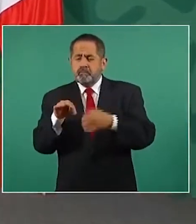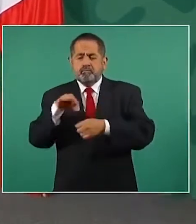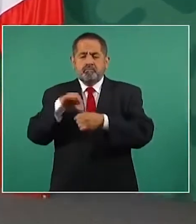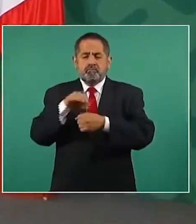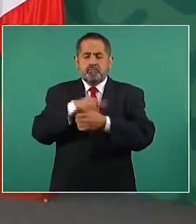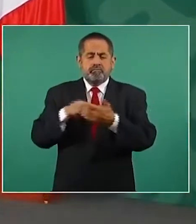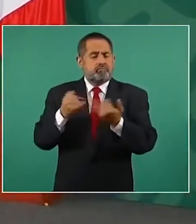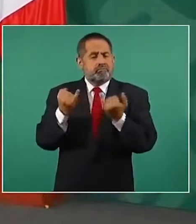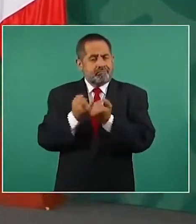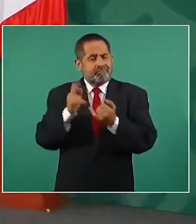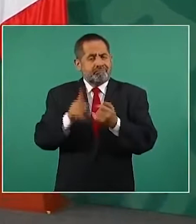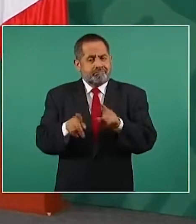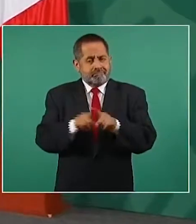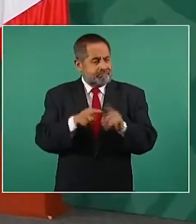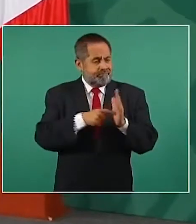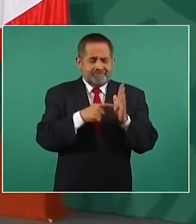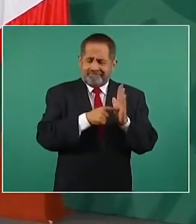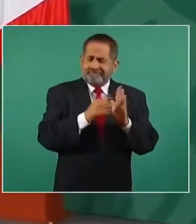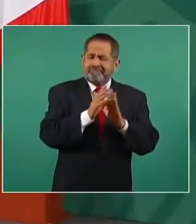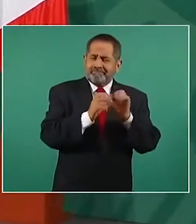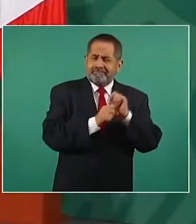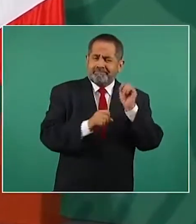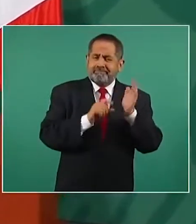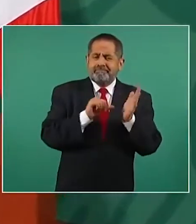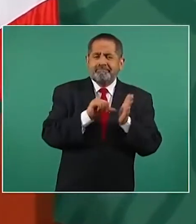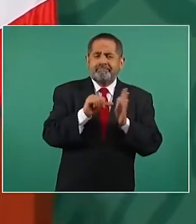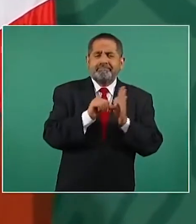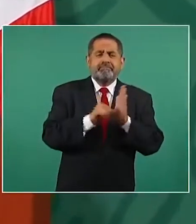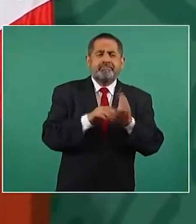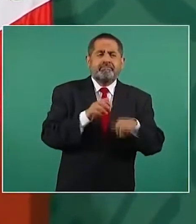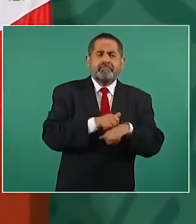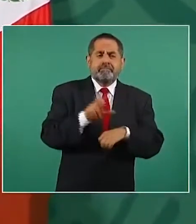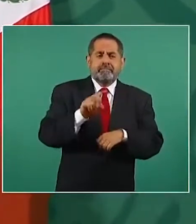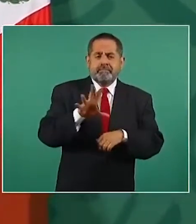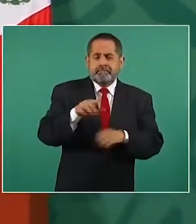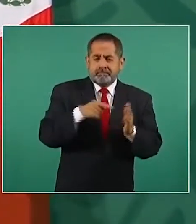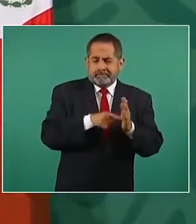como lo establece en efecto el artículo 35,